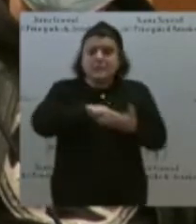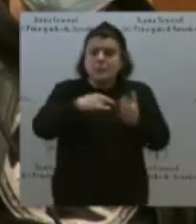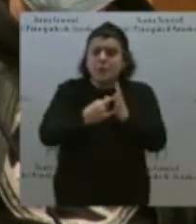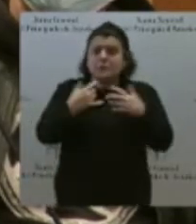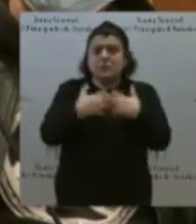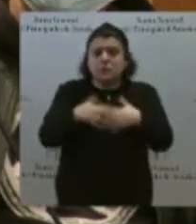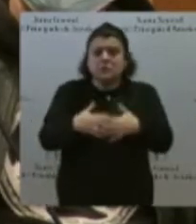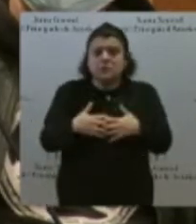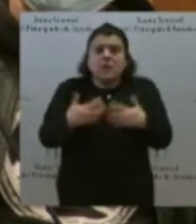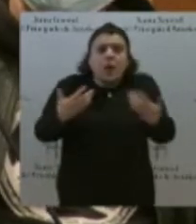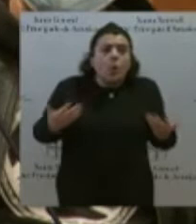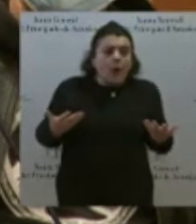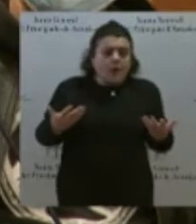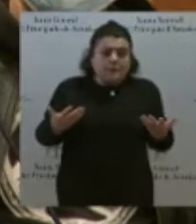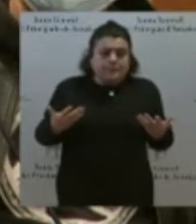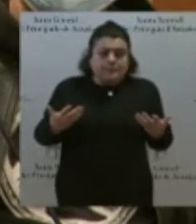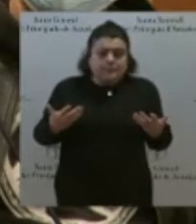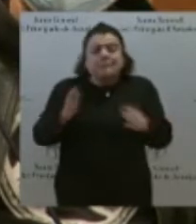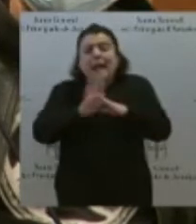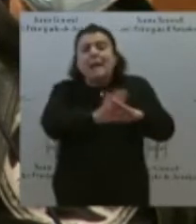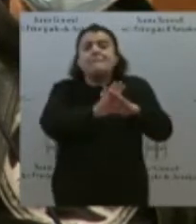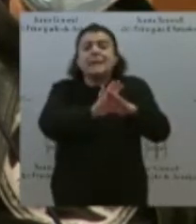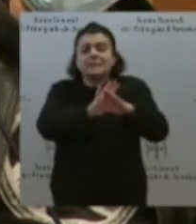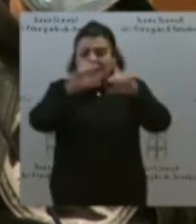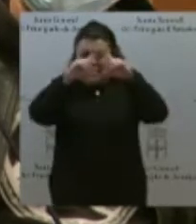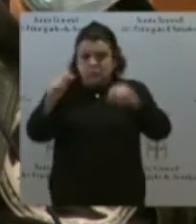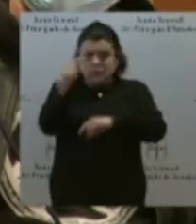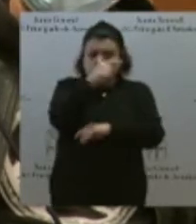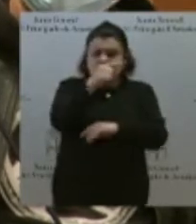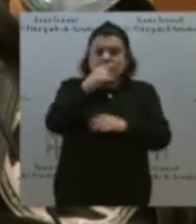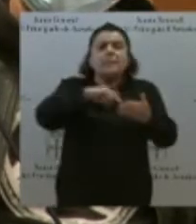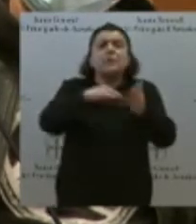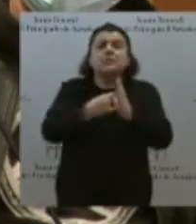ustedes pensado para el occidente, que tienen para Asturias, pero proyectos industriales. ¿Por qué hay esa